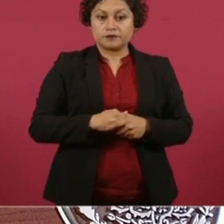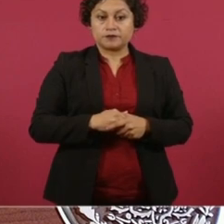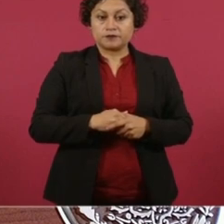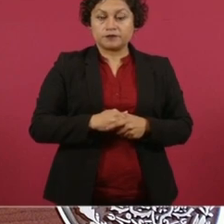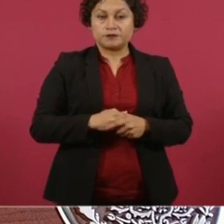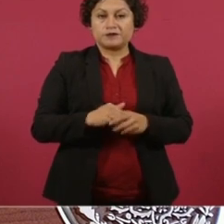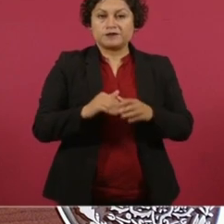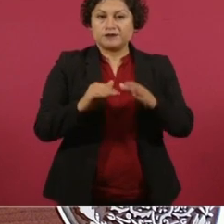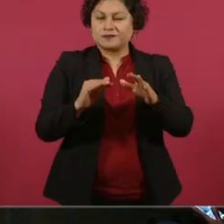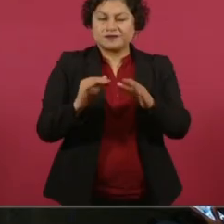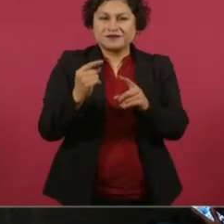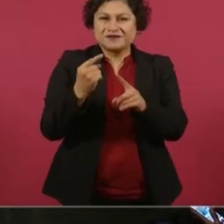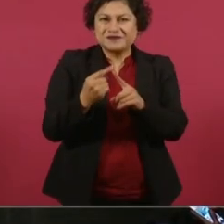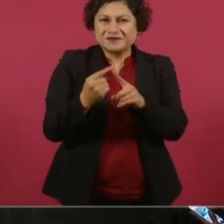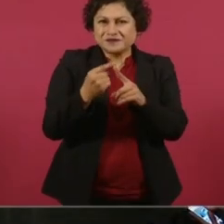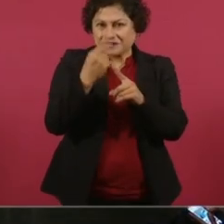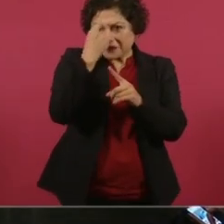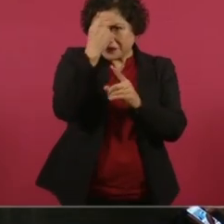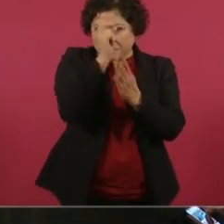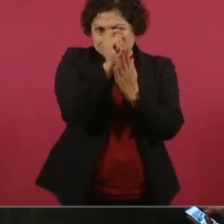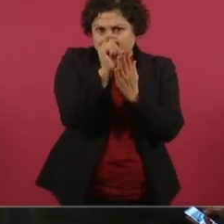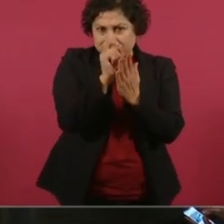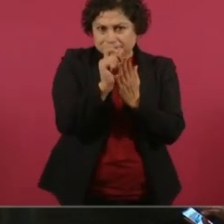los que escriben casi todos,